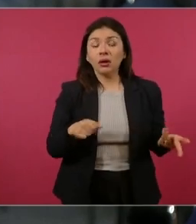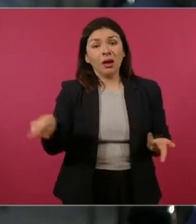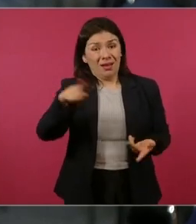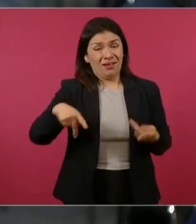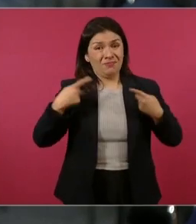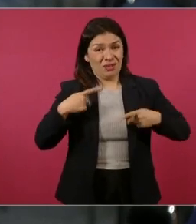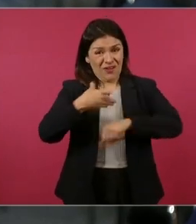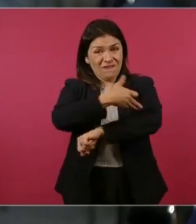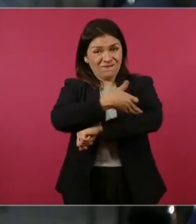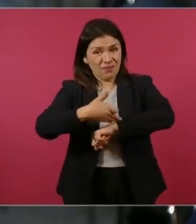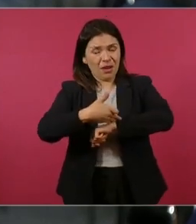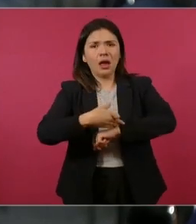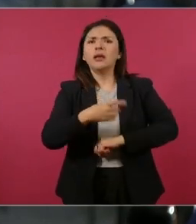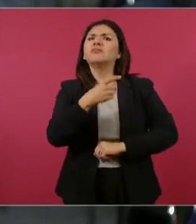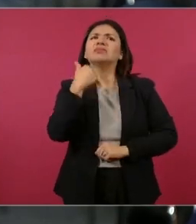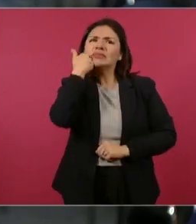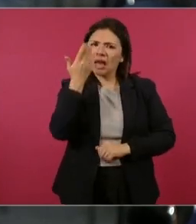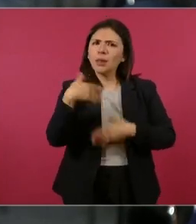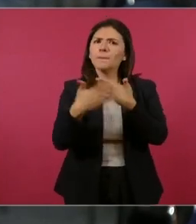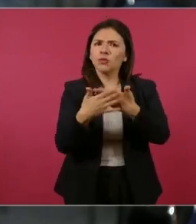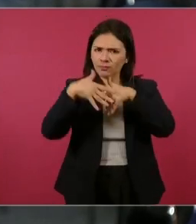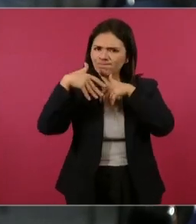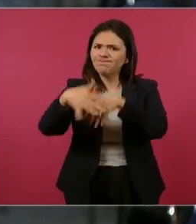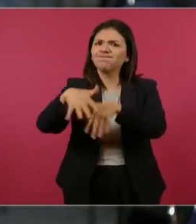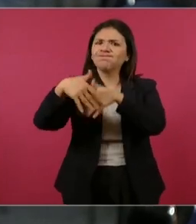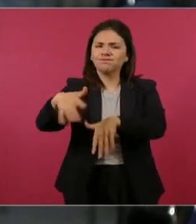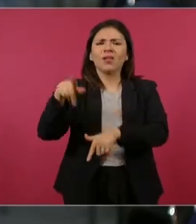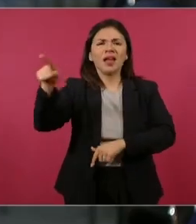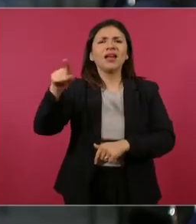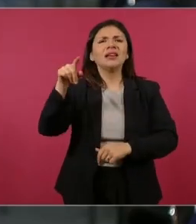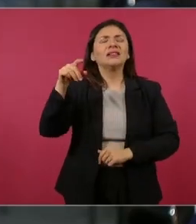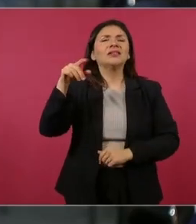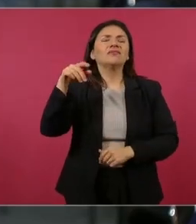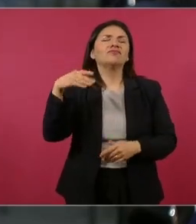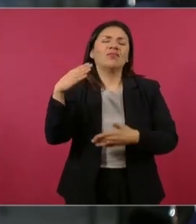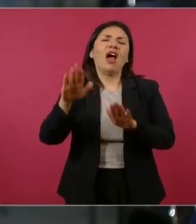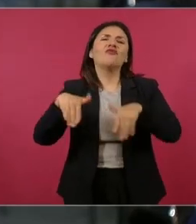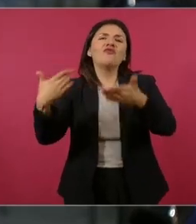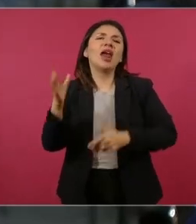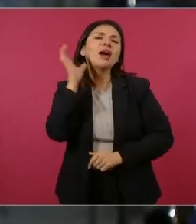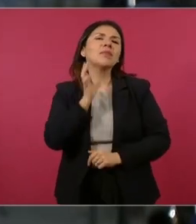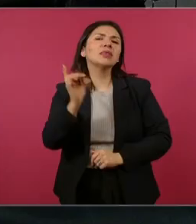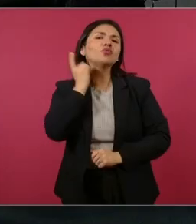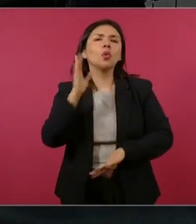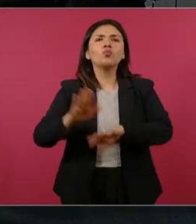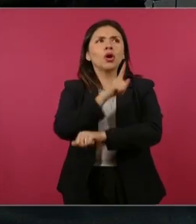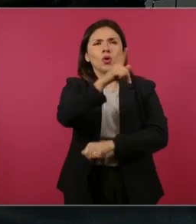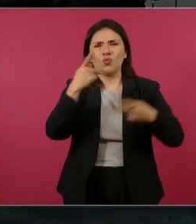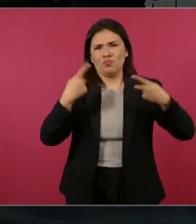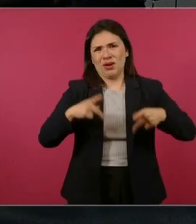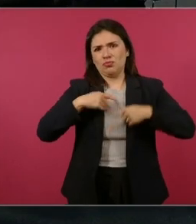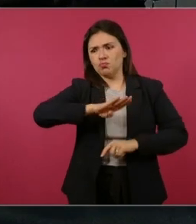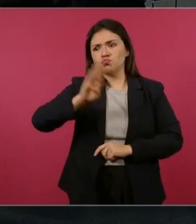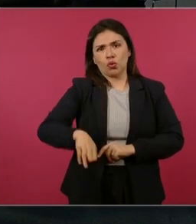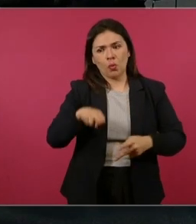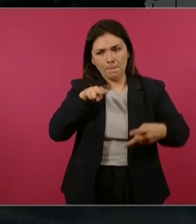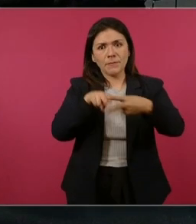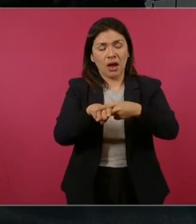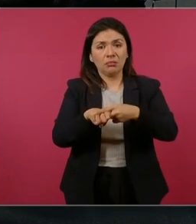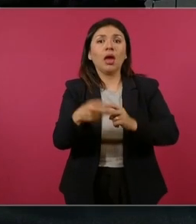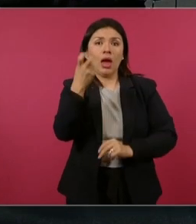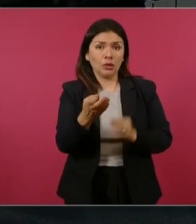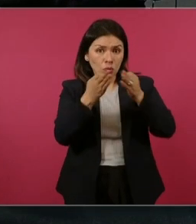presidente, llaman a manifestarse en San Lázaro por el asesinato del joven Jonathan, y si es importante, pues que